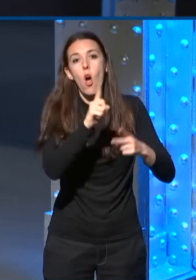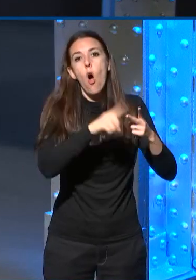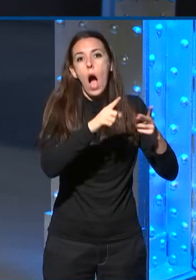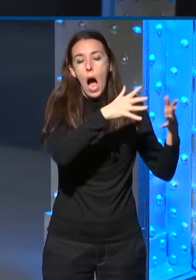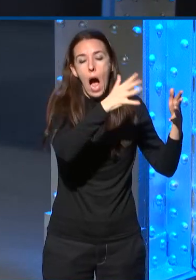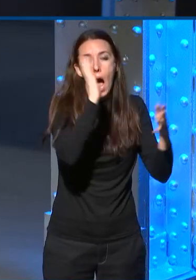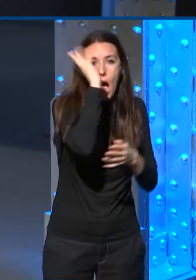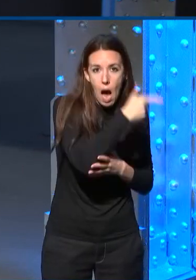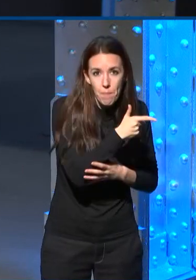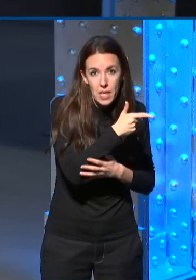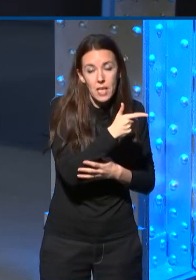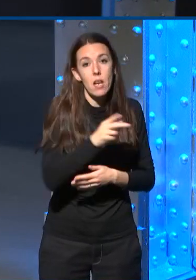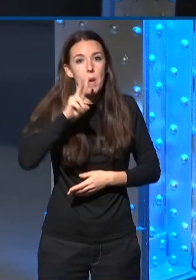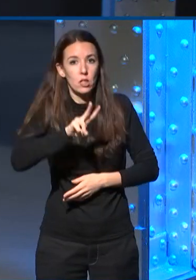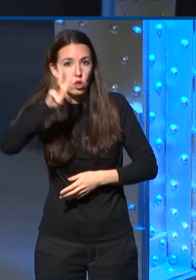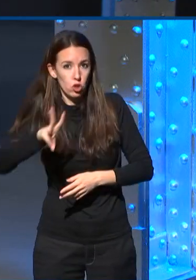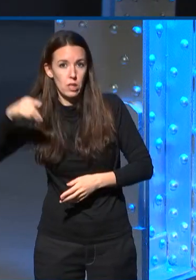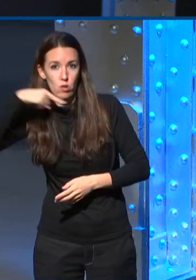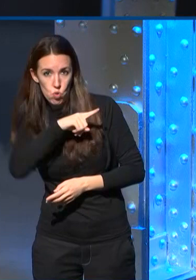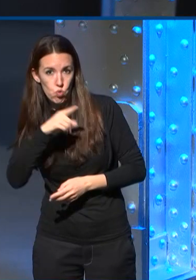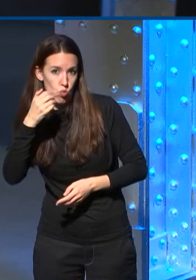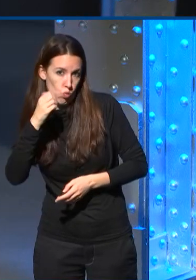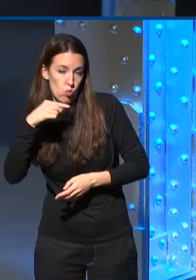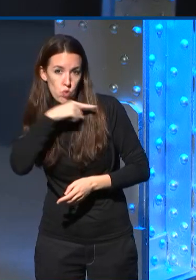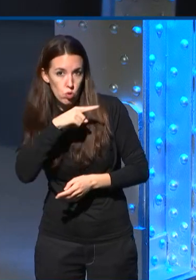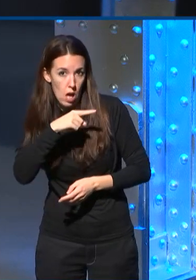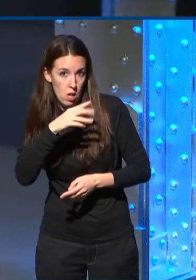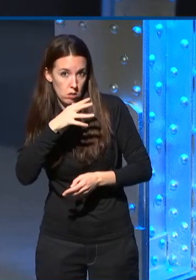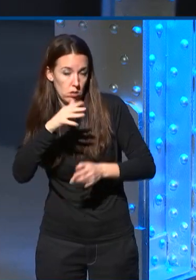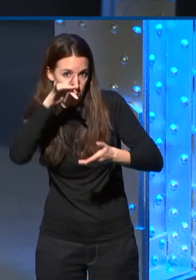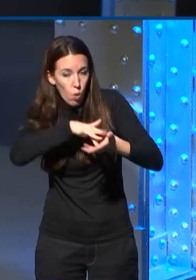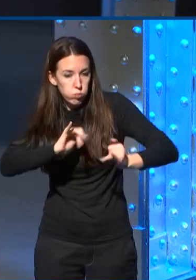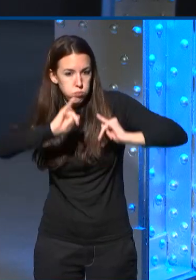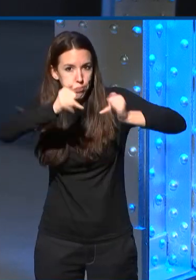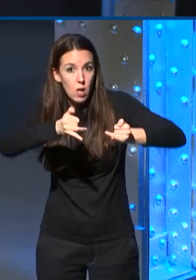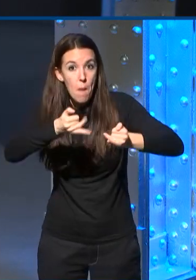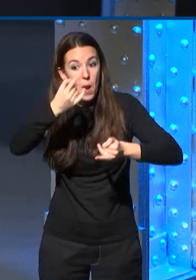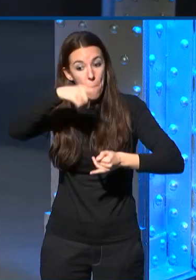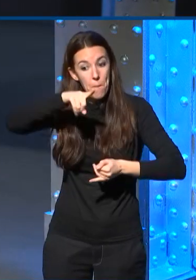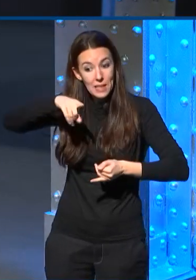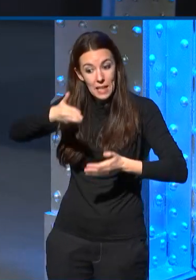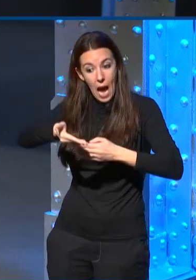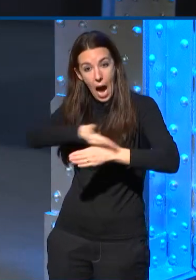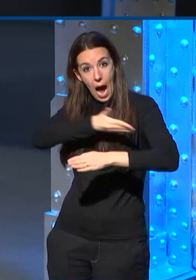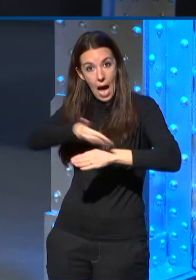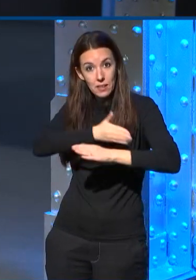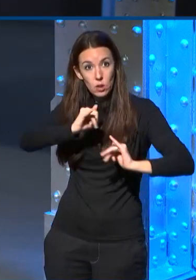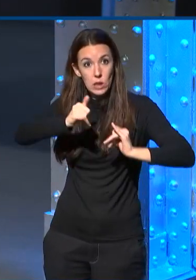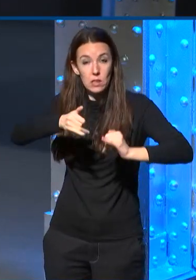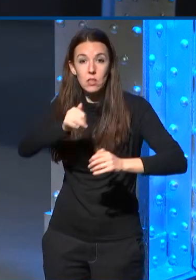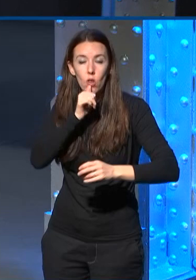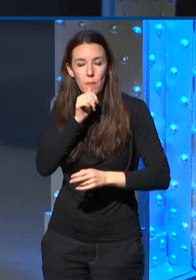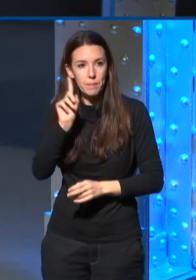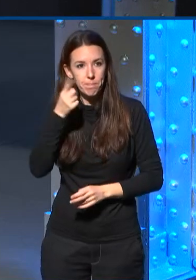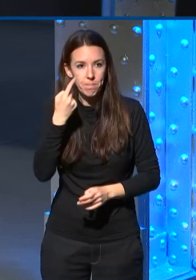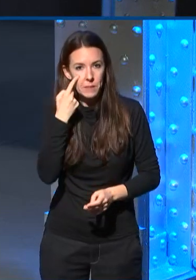y las Mars 2 y 3 soviéticas, y llegaron hasta Marte. Lo que ocurre es que un par de meses antes de llegar a Marte se empezó a detectar